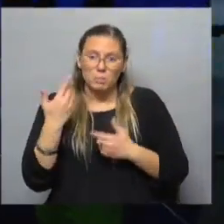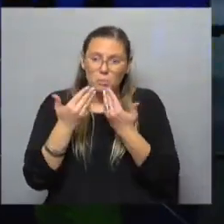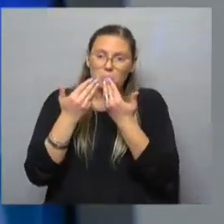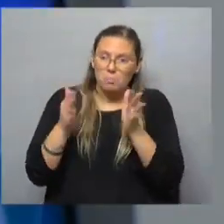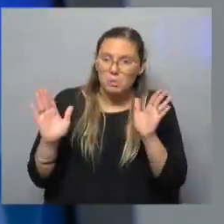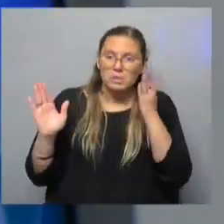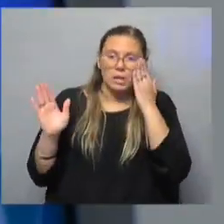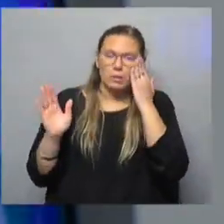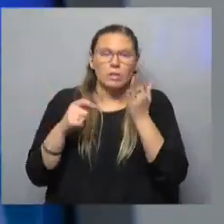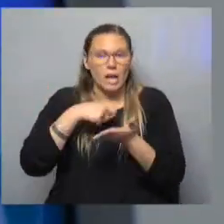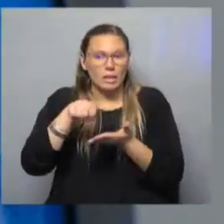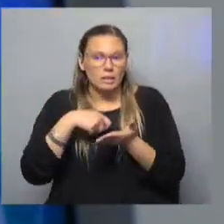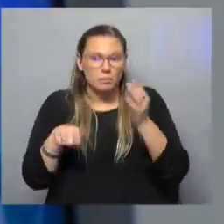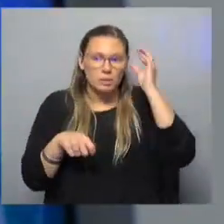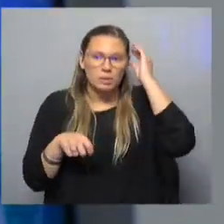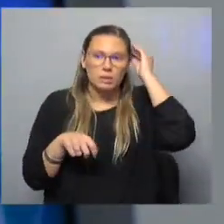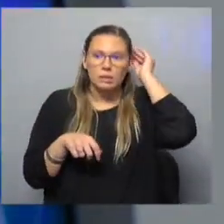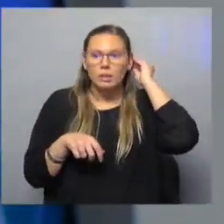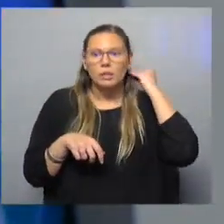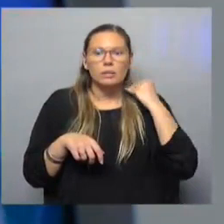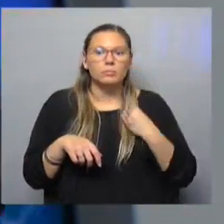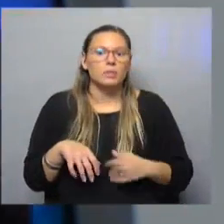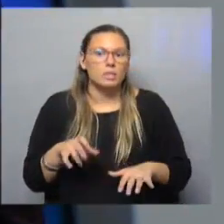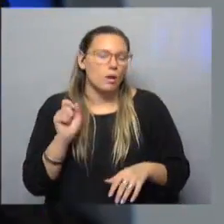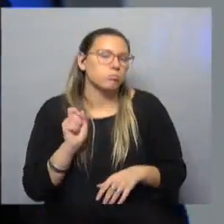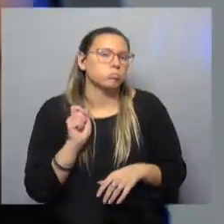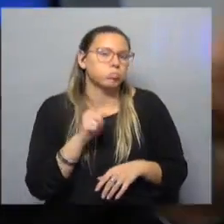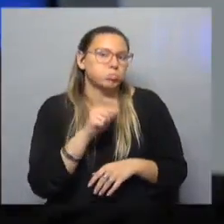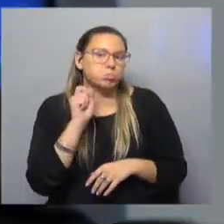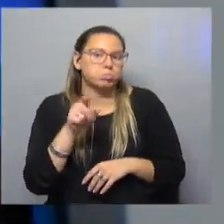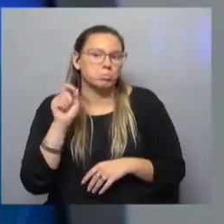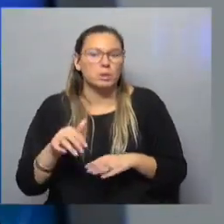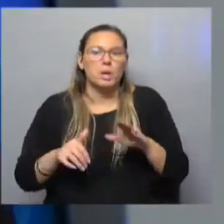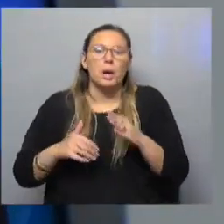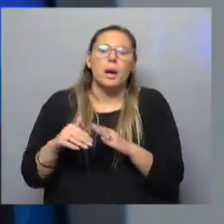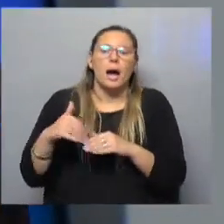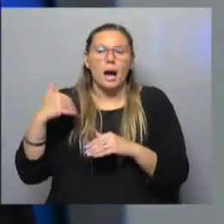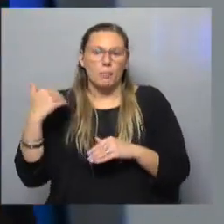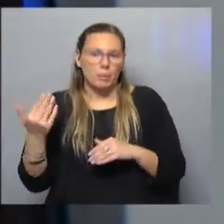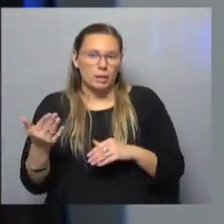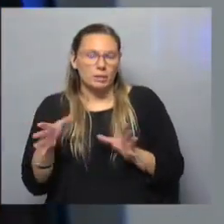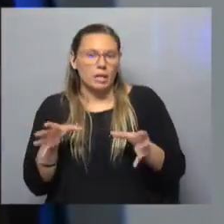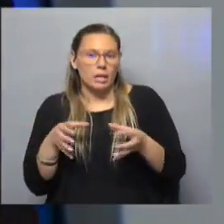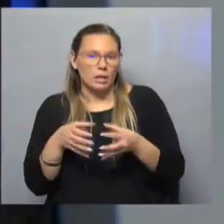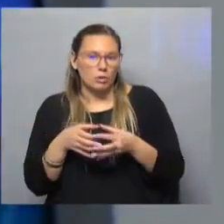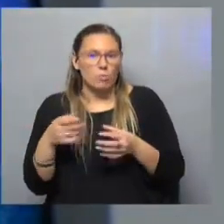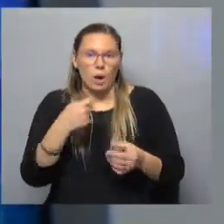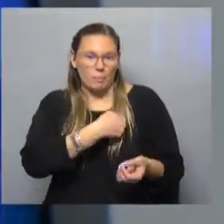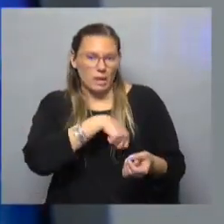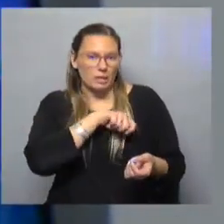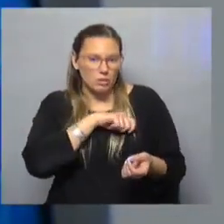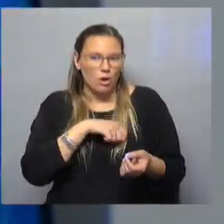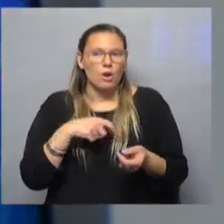empezaron a componer ustedes, ¿no? Ya tener su estilo, su impronta más allá de la banda española